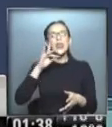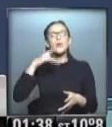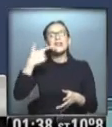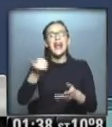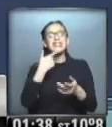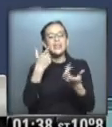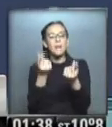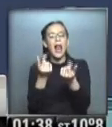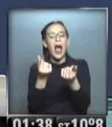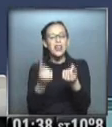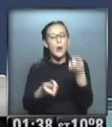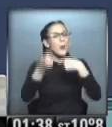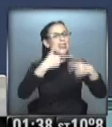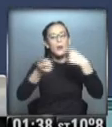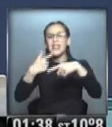en una venta